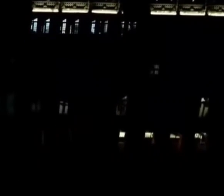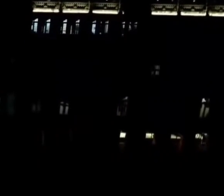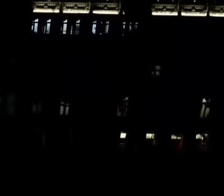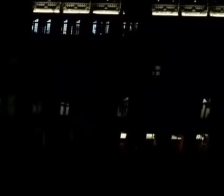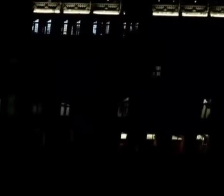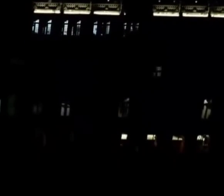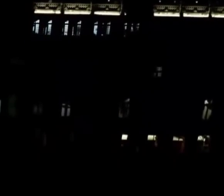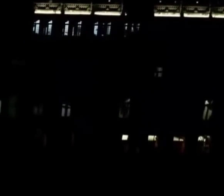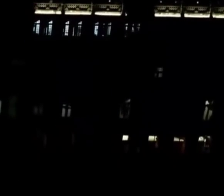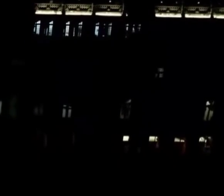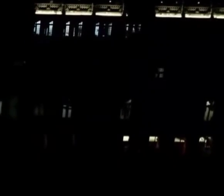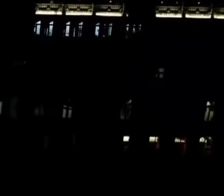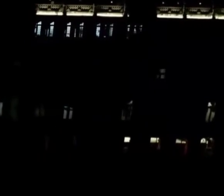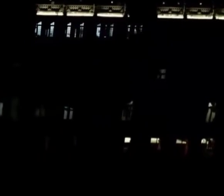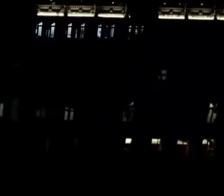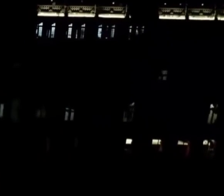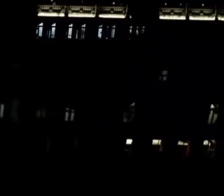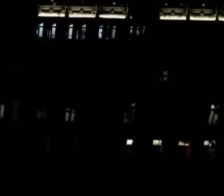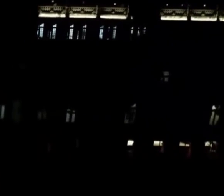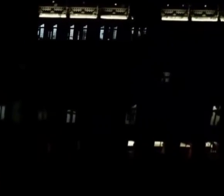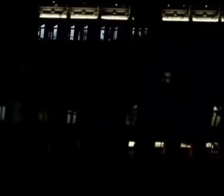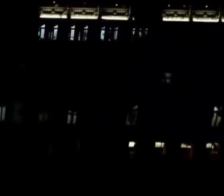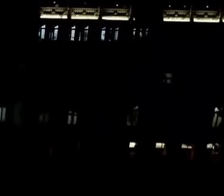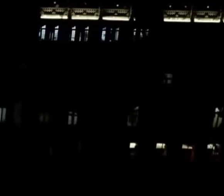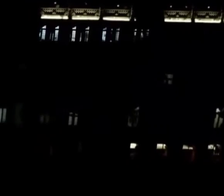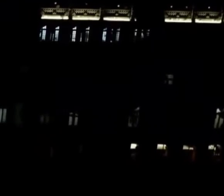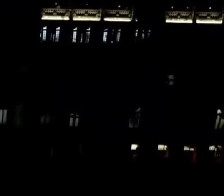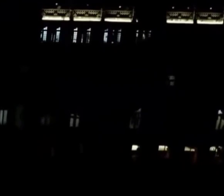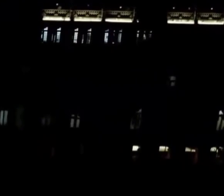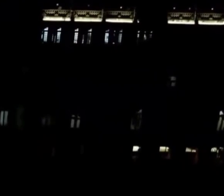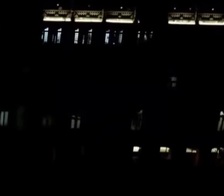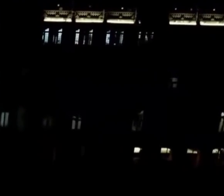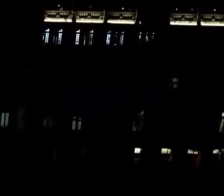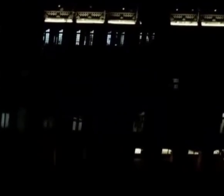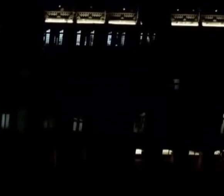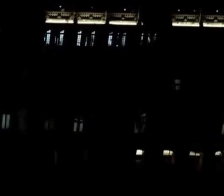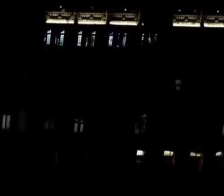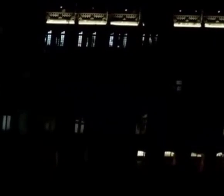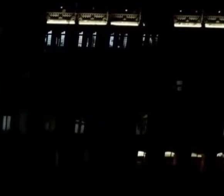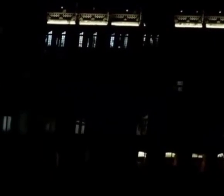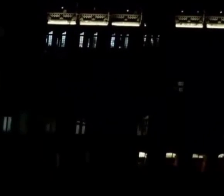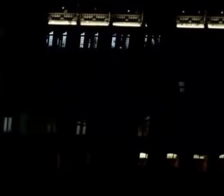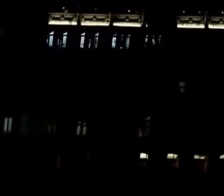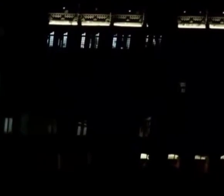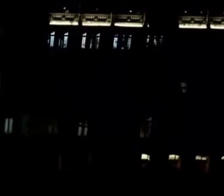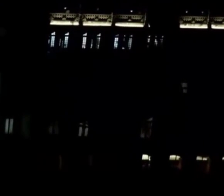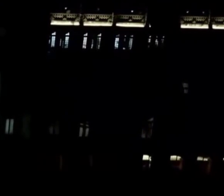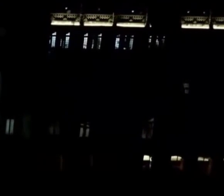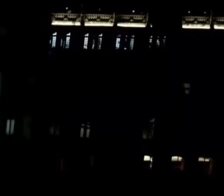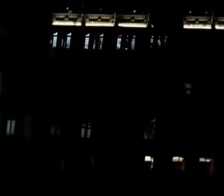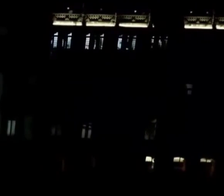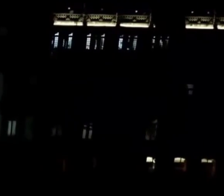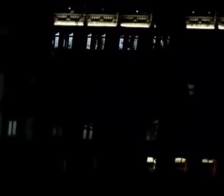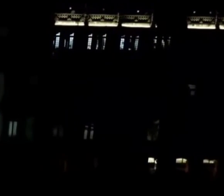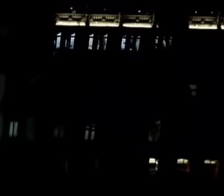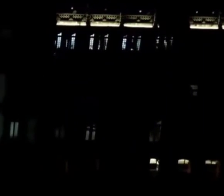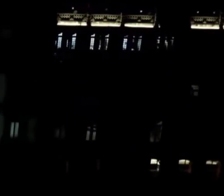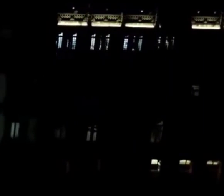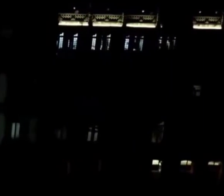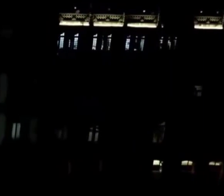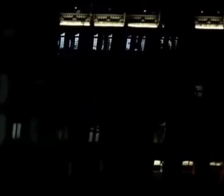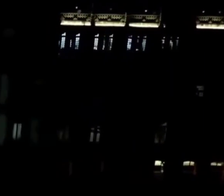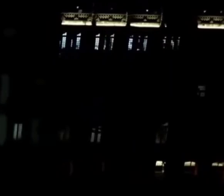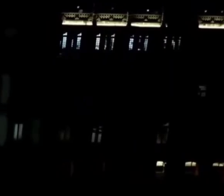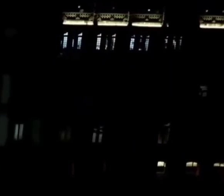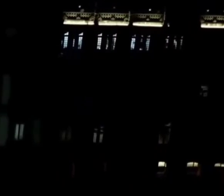Acompáñame, sí, alumbrado público navideño en este pleno diciembre 2021. Va a